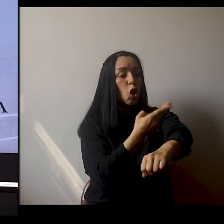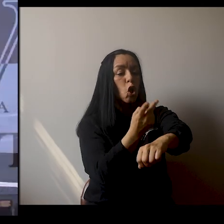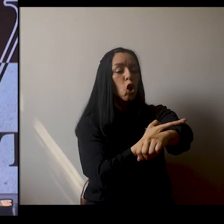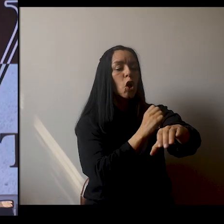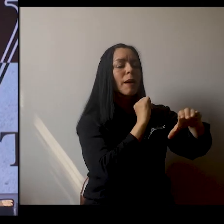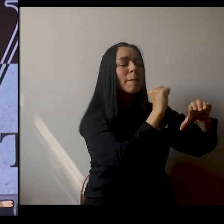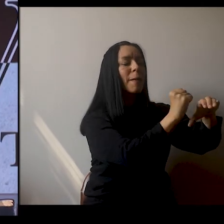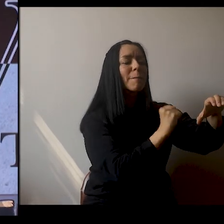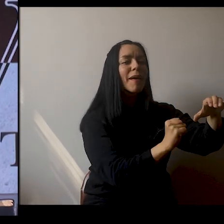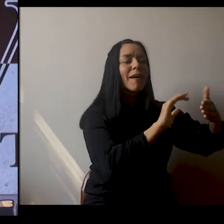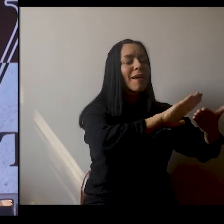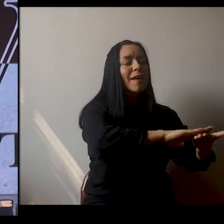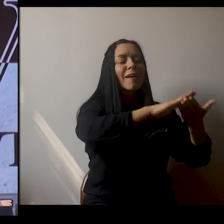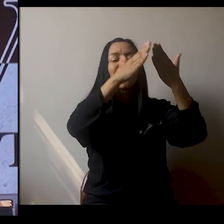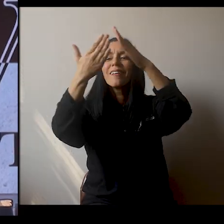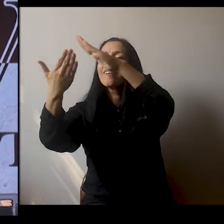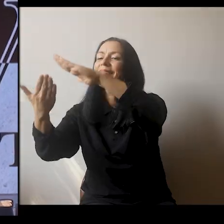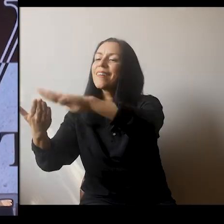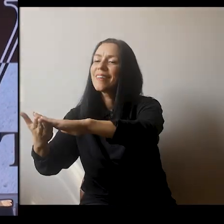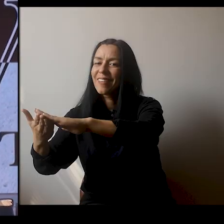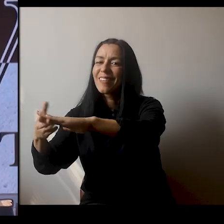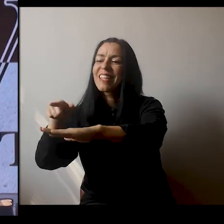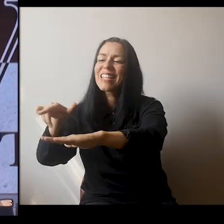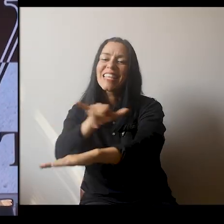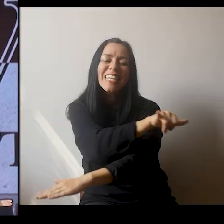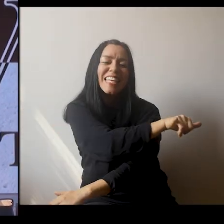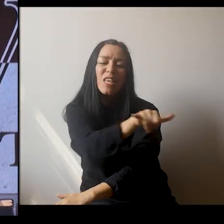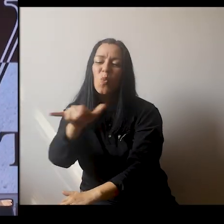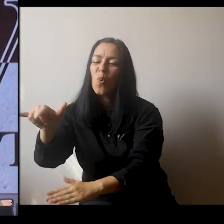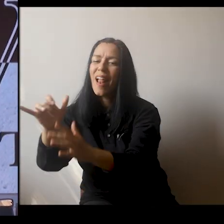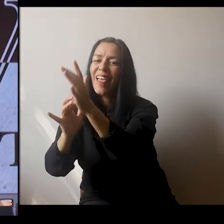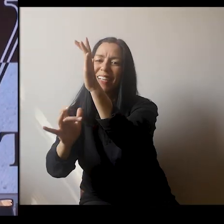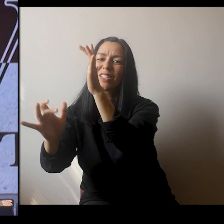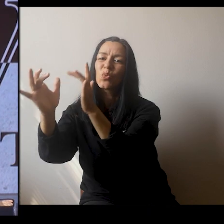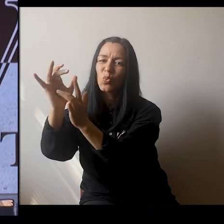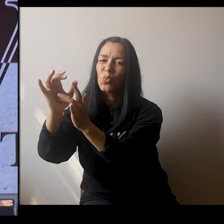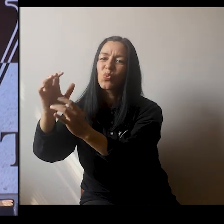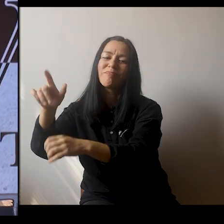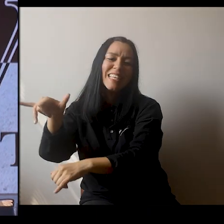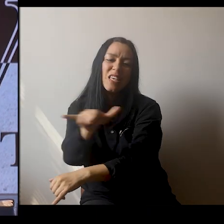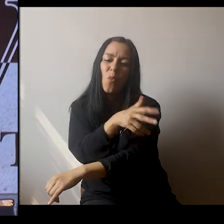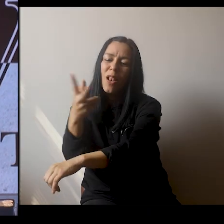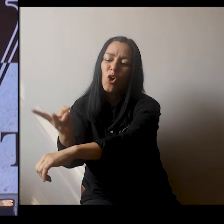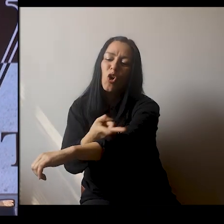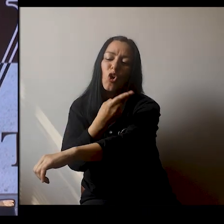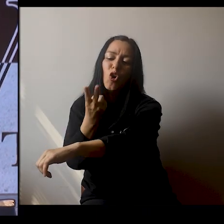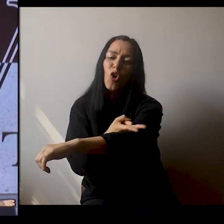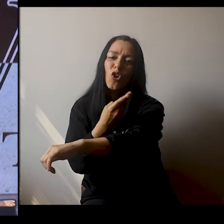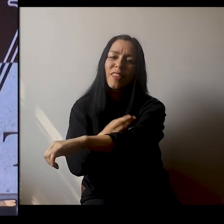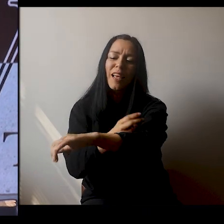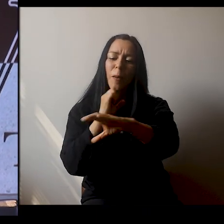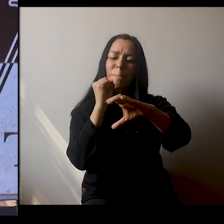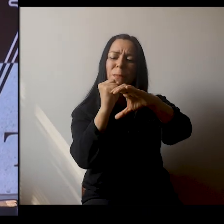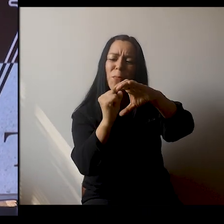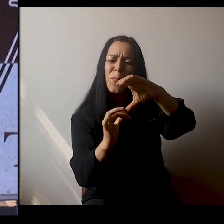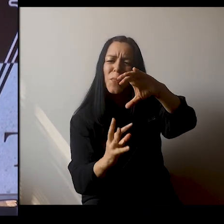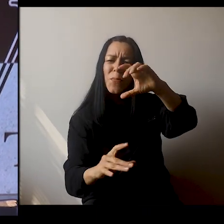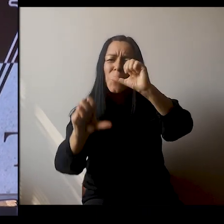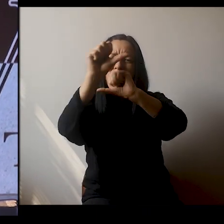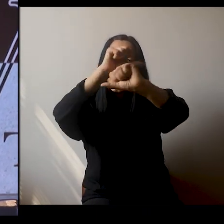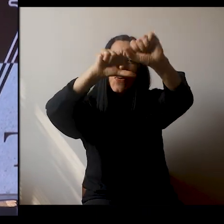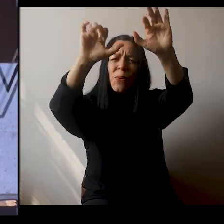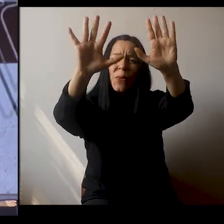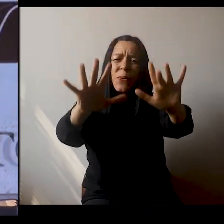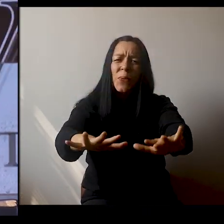un símbolo de Jesús, que muchos años después vendría como el Cordero de Dios que quita